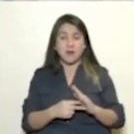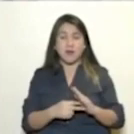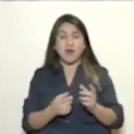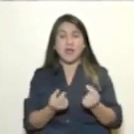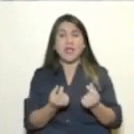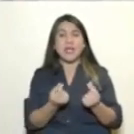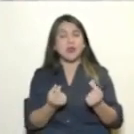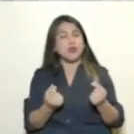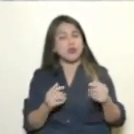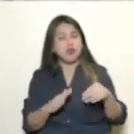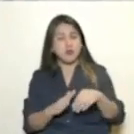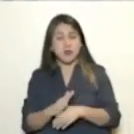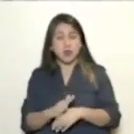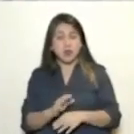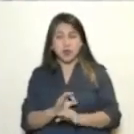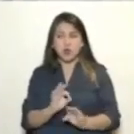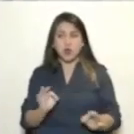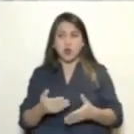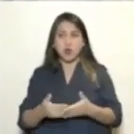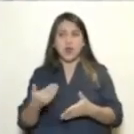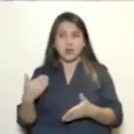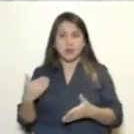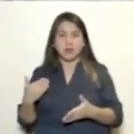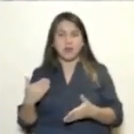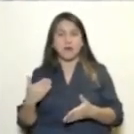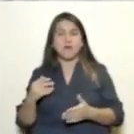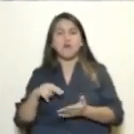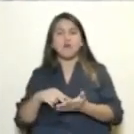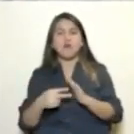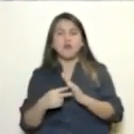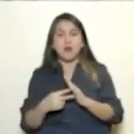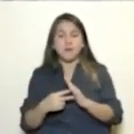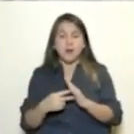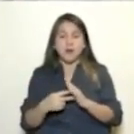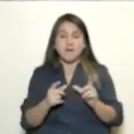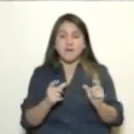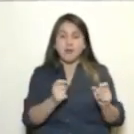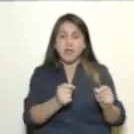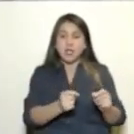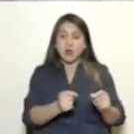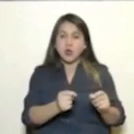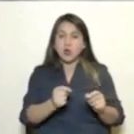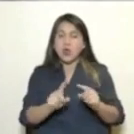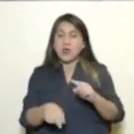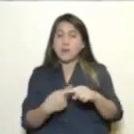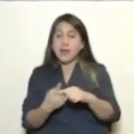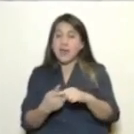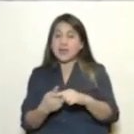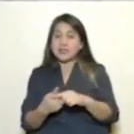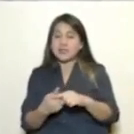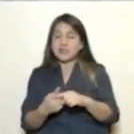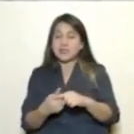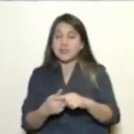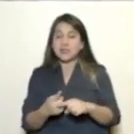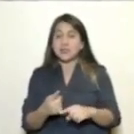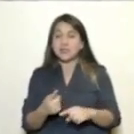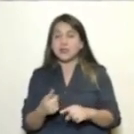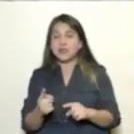una pandemia que nosotros conozcamos con este problema en donde vamos a ser todos más